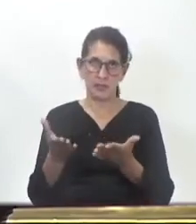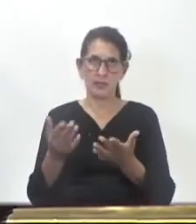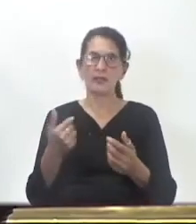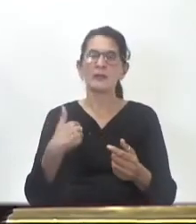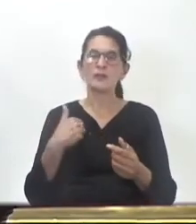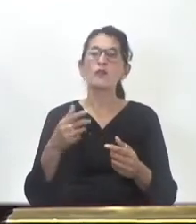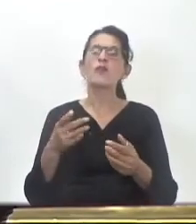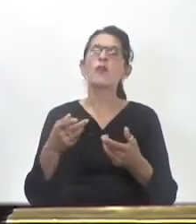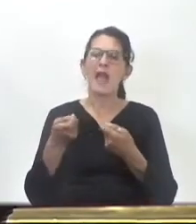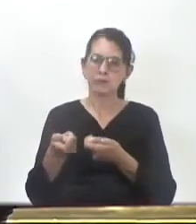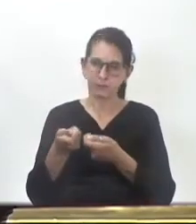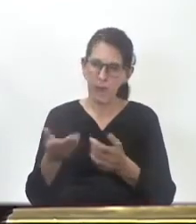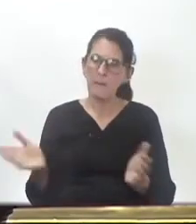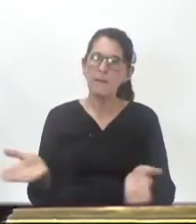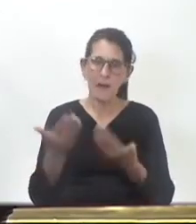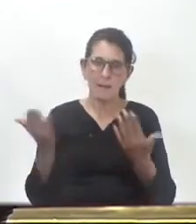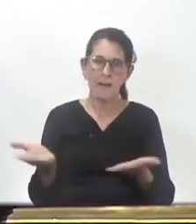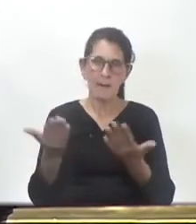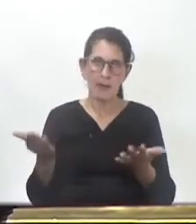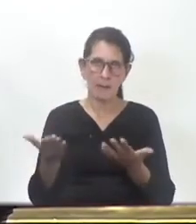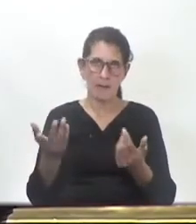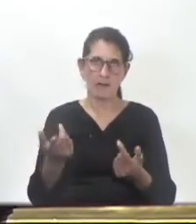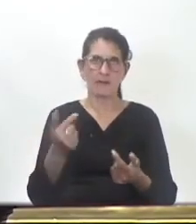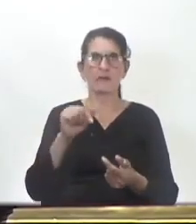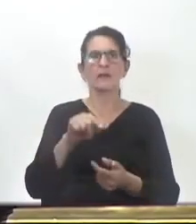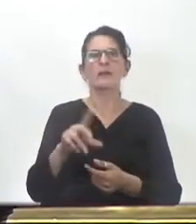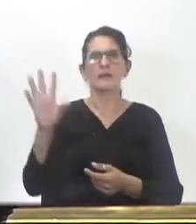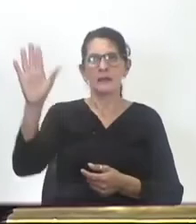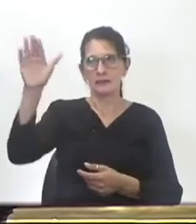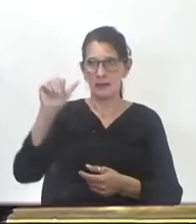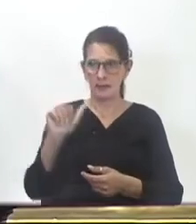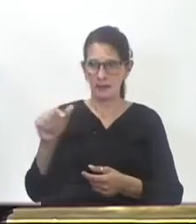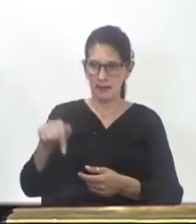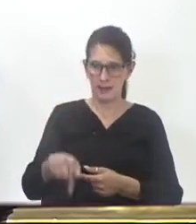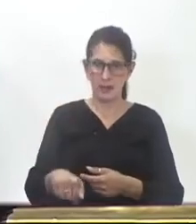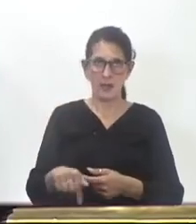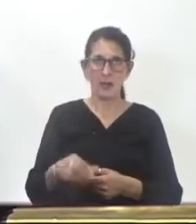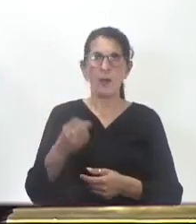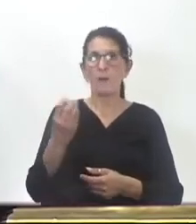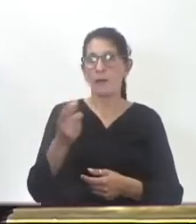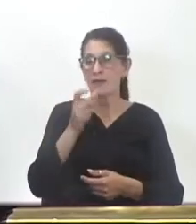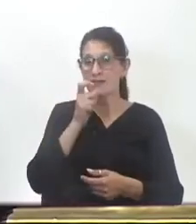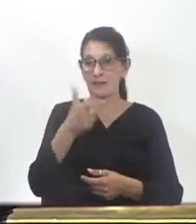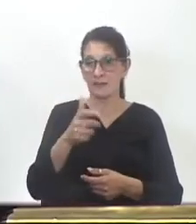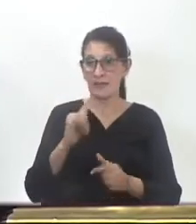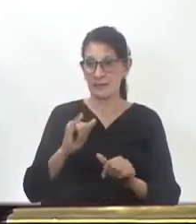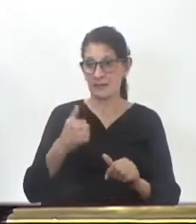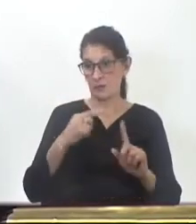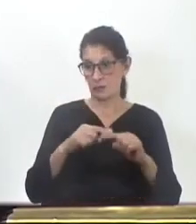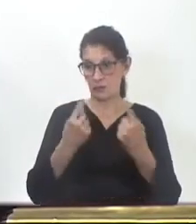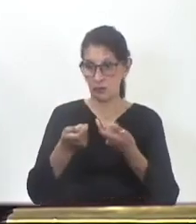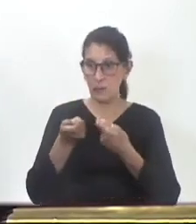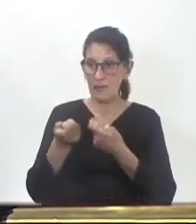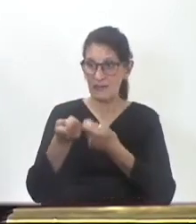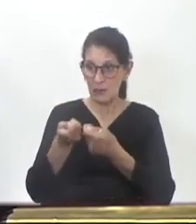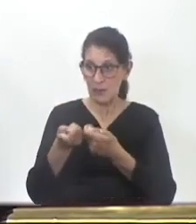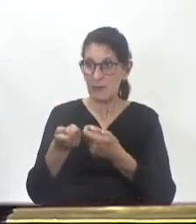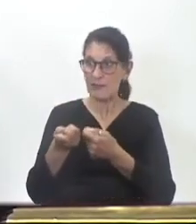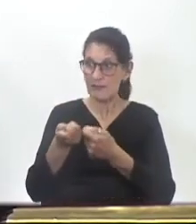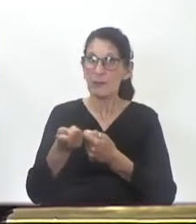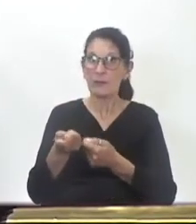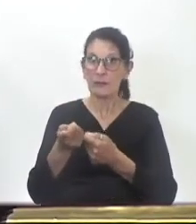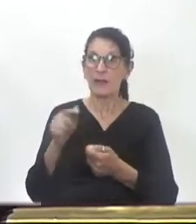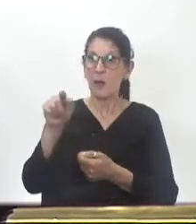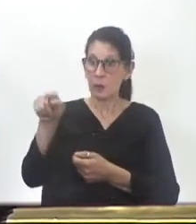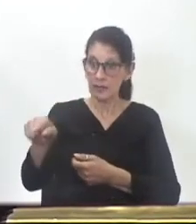y le agradezco hoy a la oposición de traerlo acá, porque significa que si lo presionamos, si lo presionan y lo presionamos a